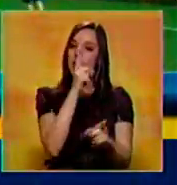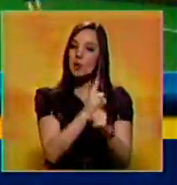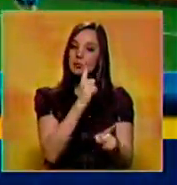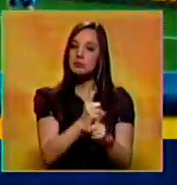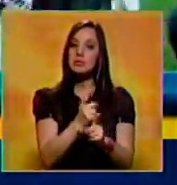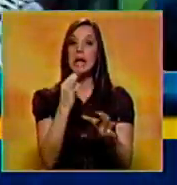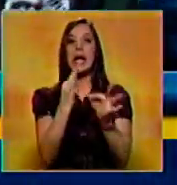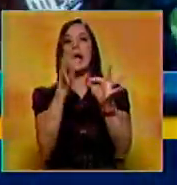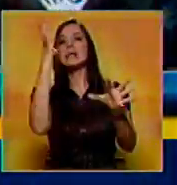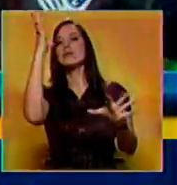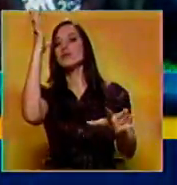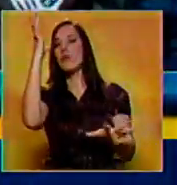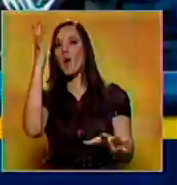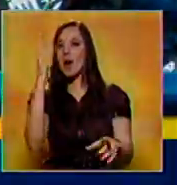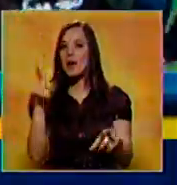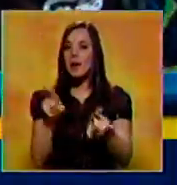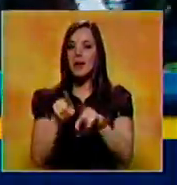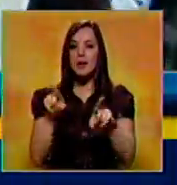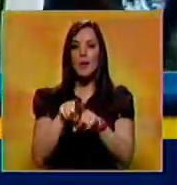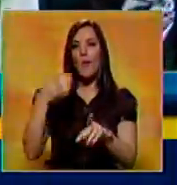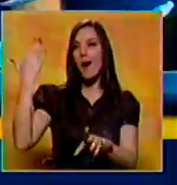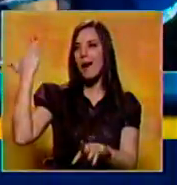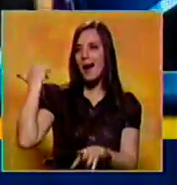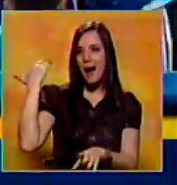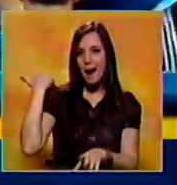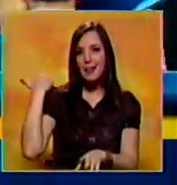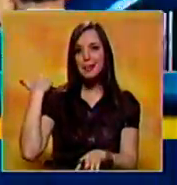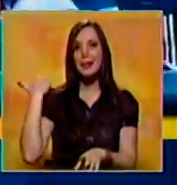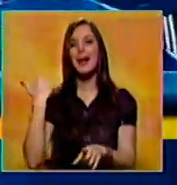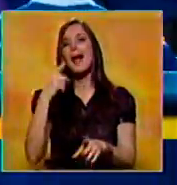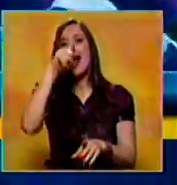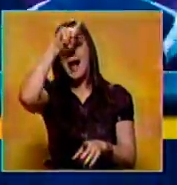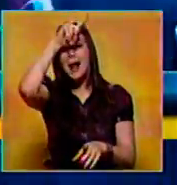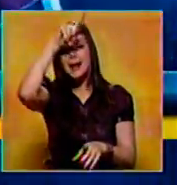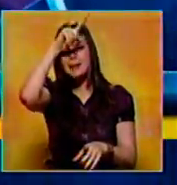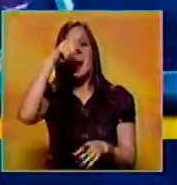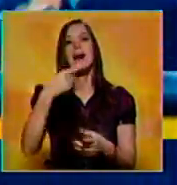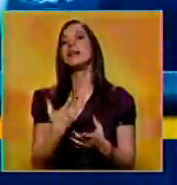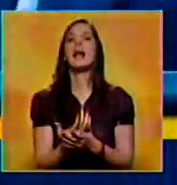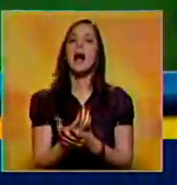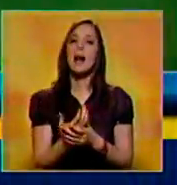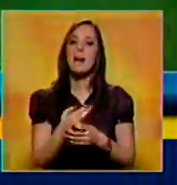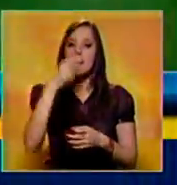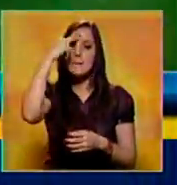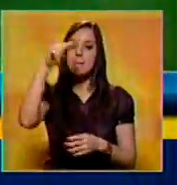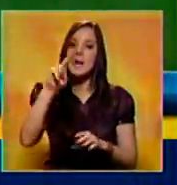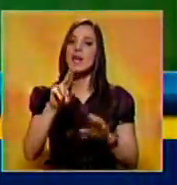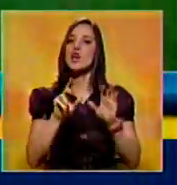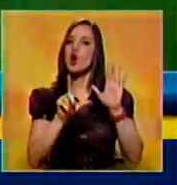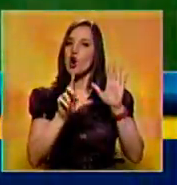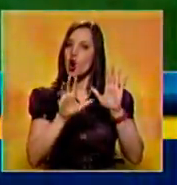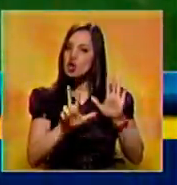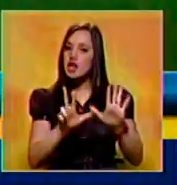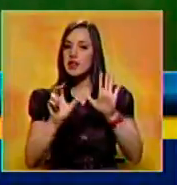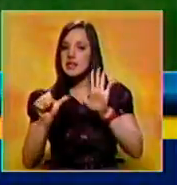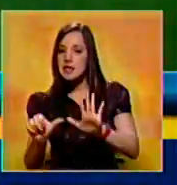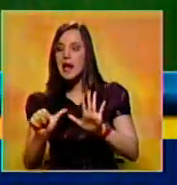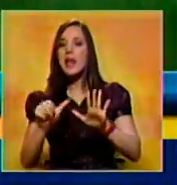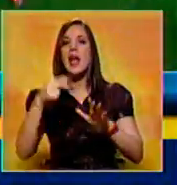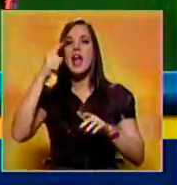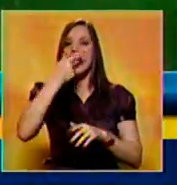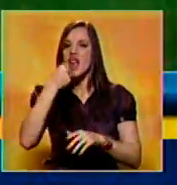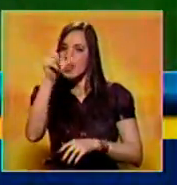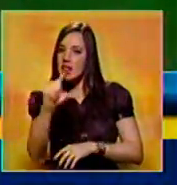casualmente el rival con el que ganó con Diego Armando Maradona en el Mundial de México 86, pero con el que perdió en Italia 90. Esa fue la última final